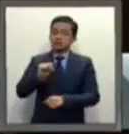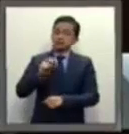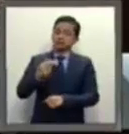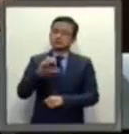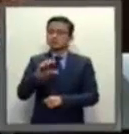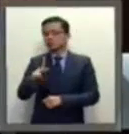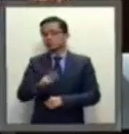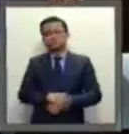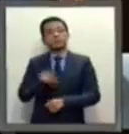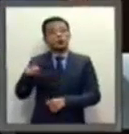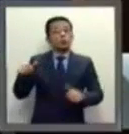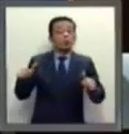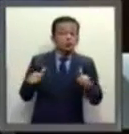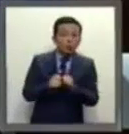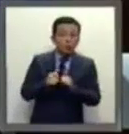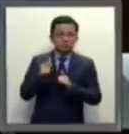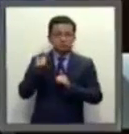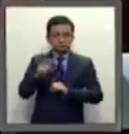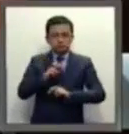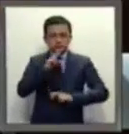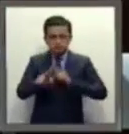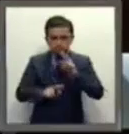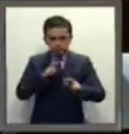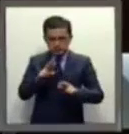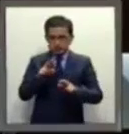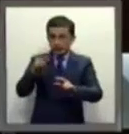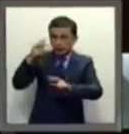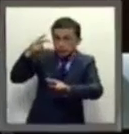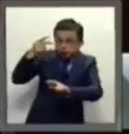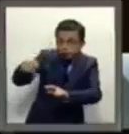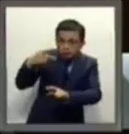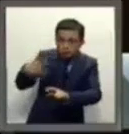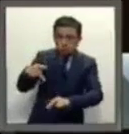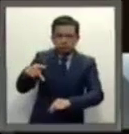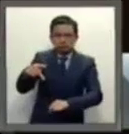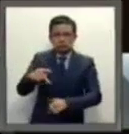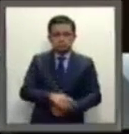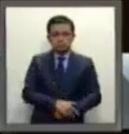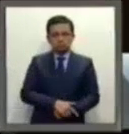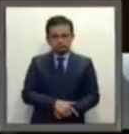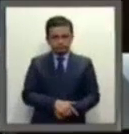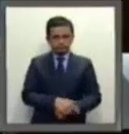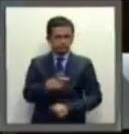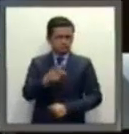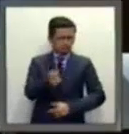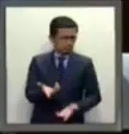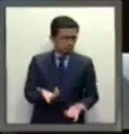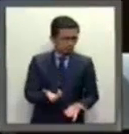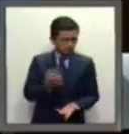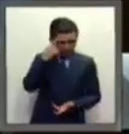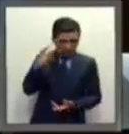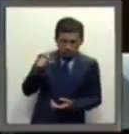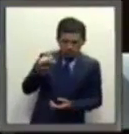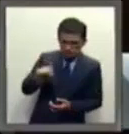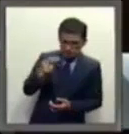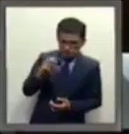Público, mediante resoluciones de carácter particular, es una discreción para la